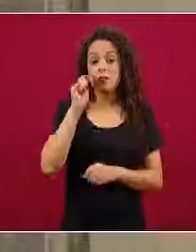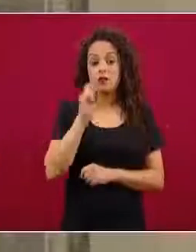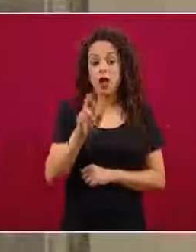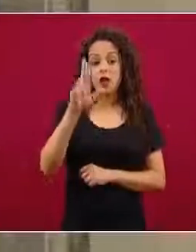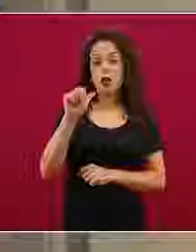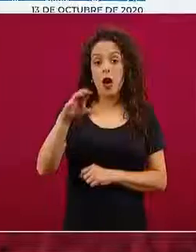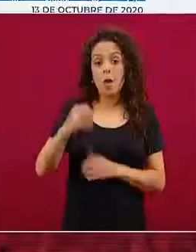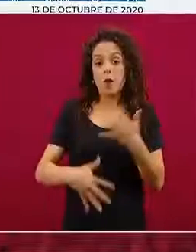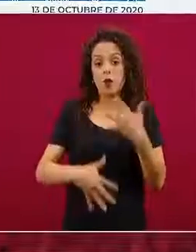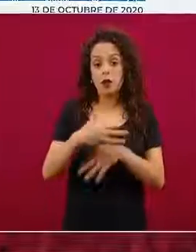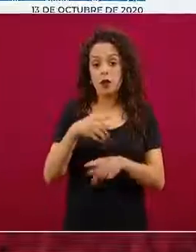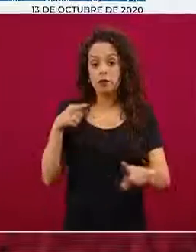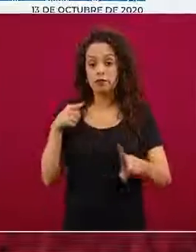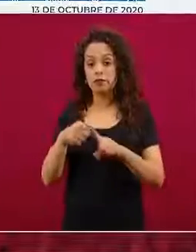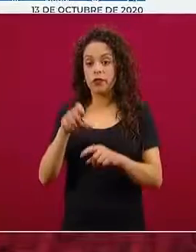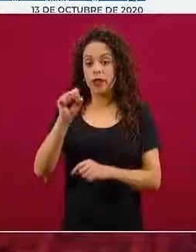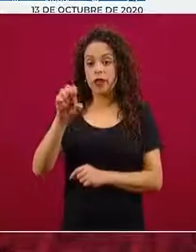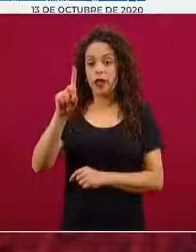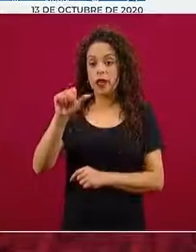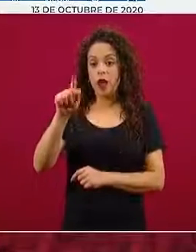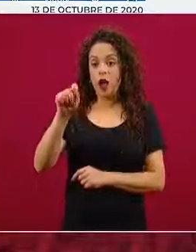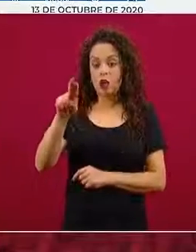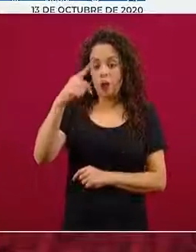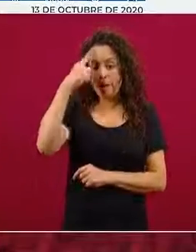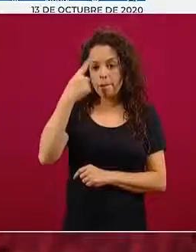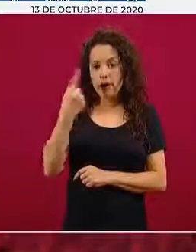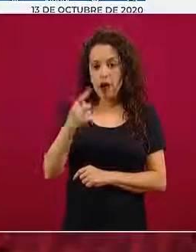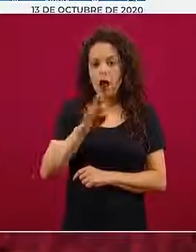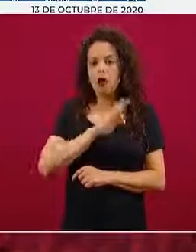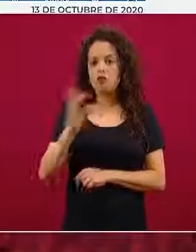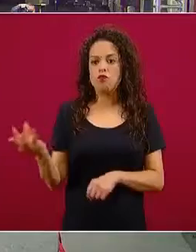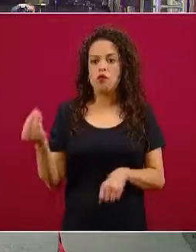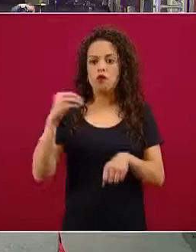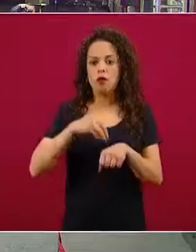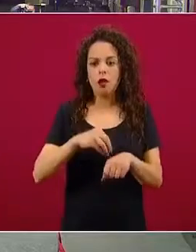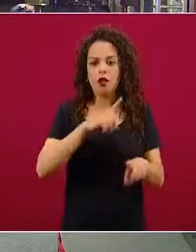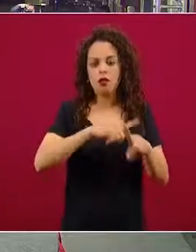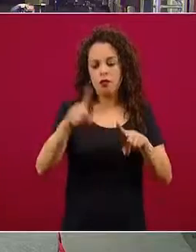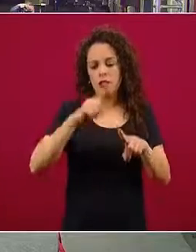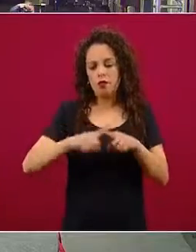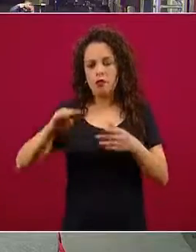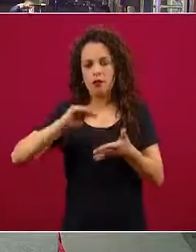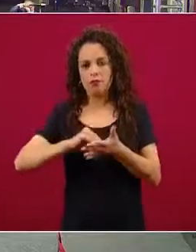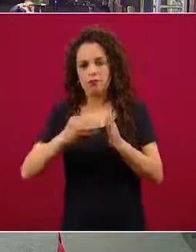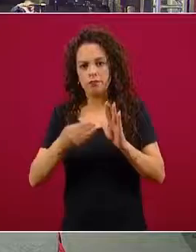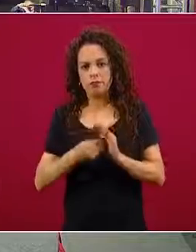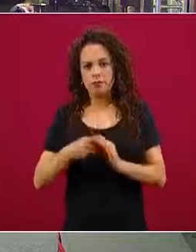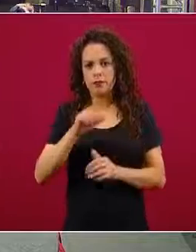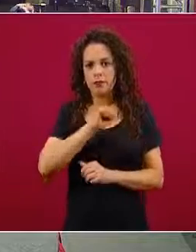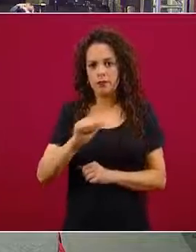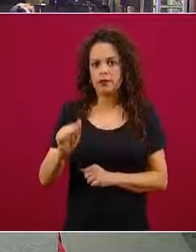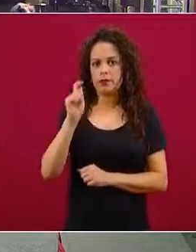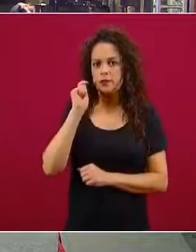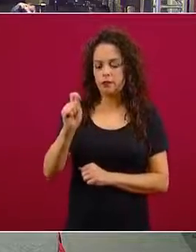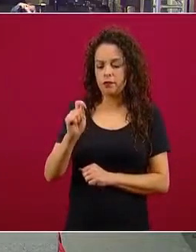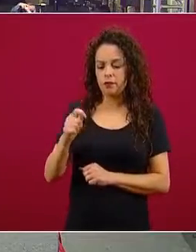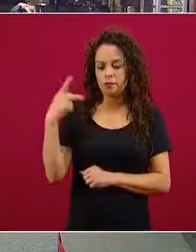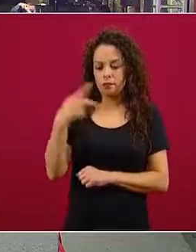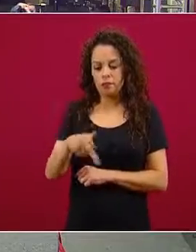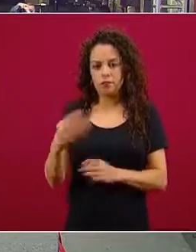que es la SEDATU, para poner en práctica, para implementar las estrategias y la política que tiene que ver con el